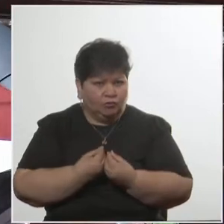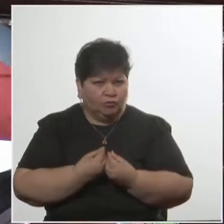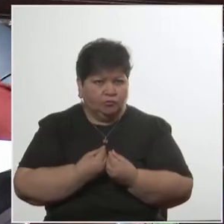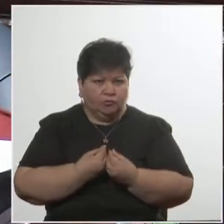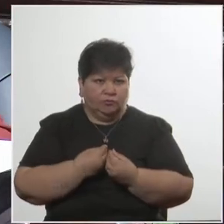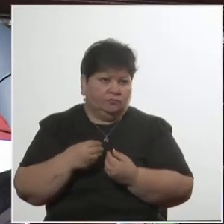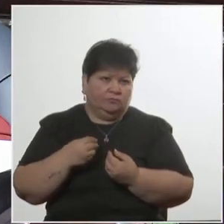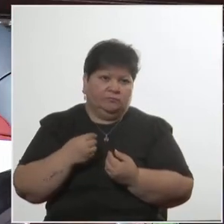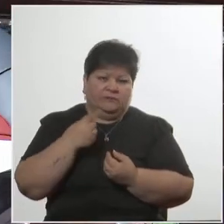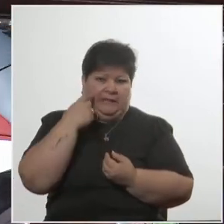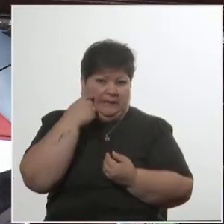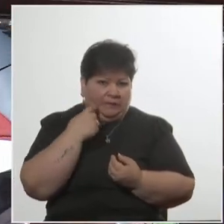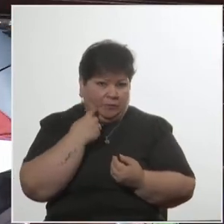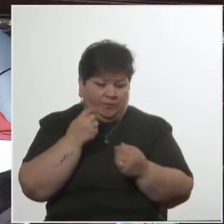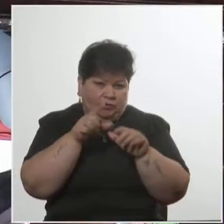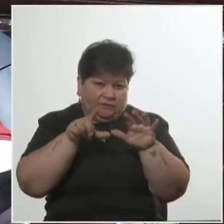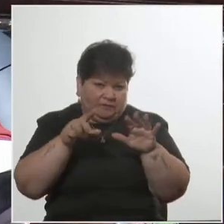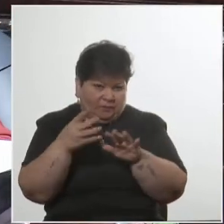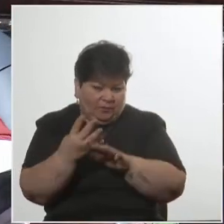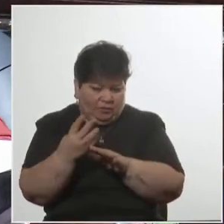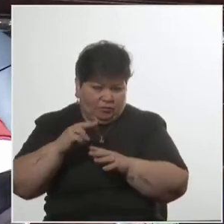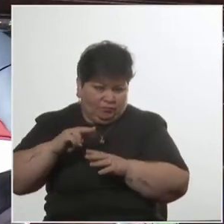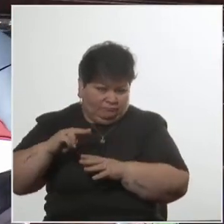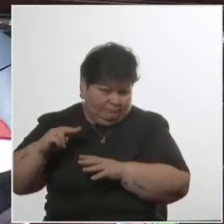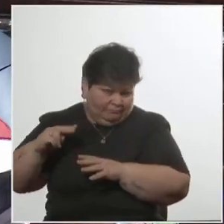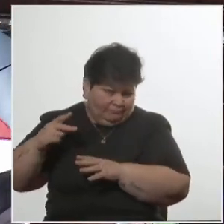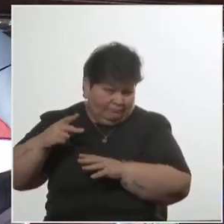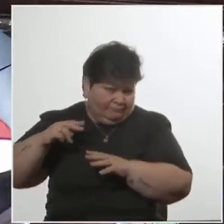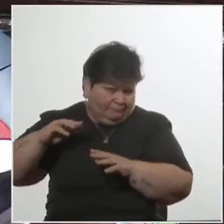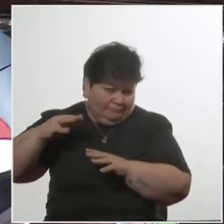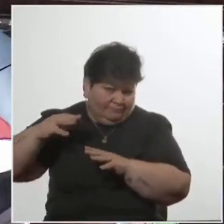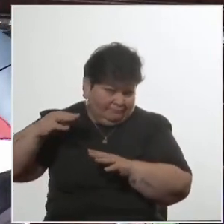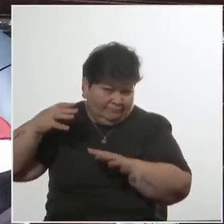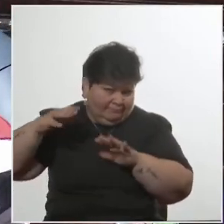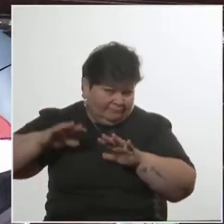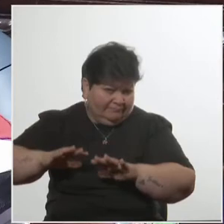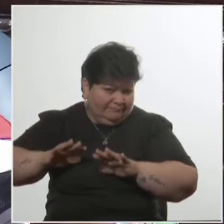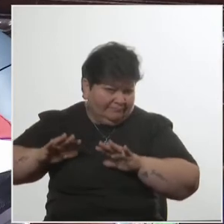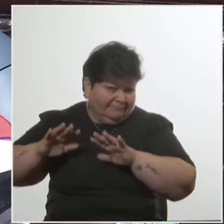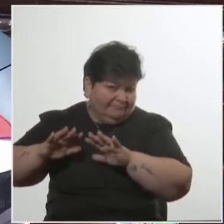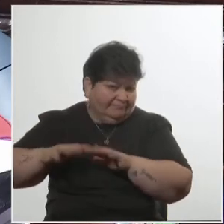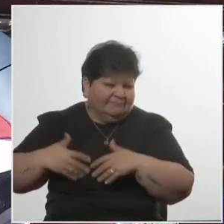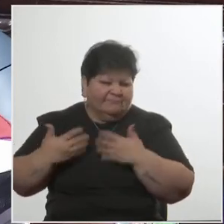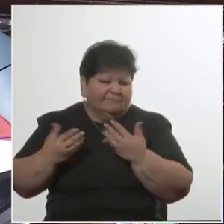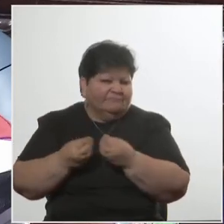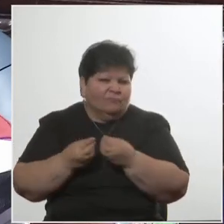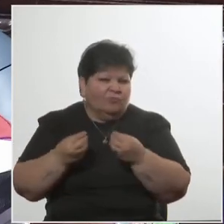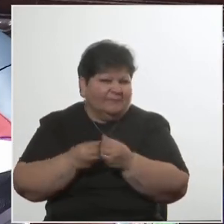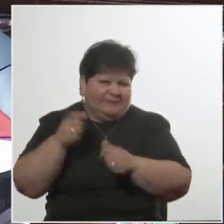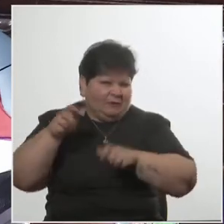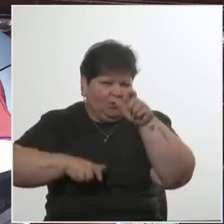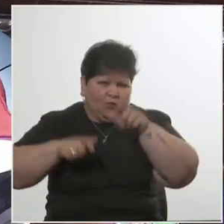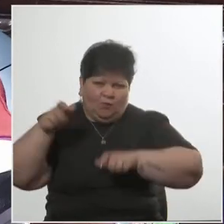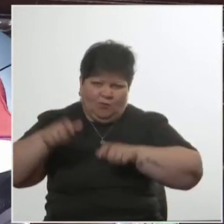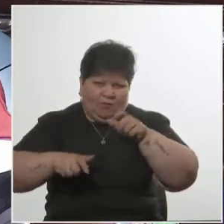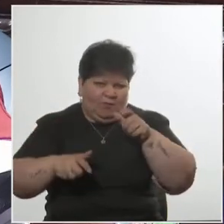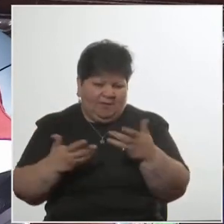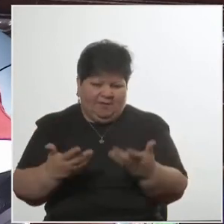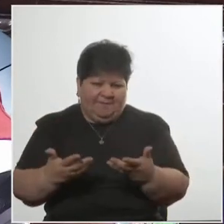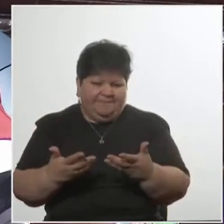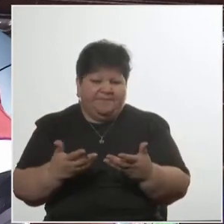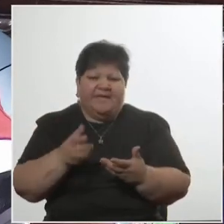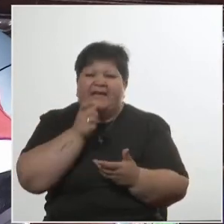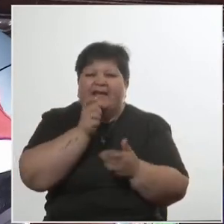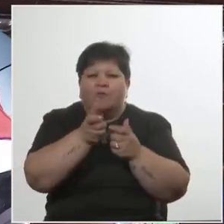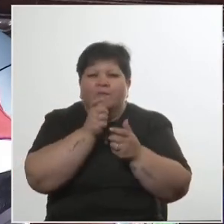que 74 se multiplica por lo menos por diez y además este en las argumentaciones